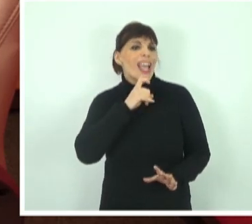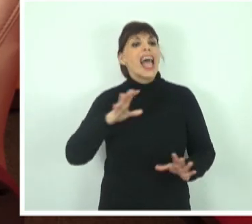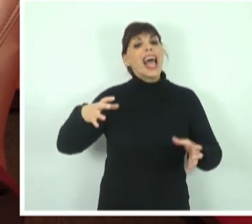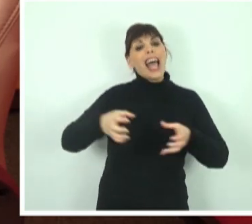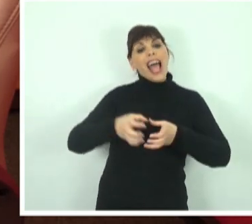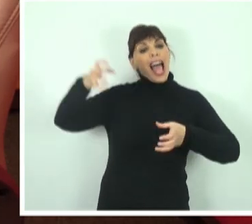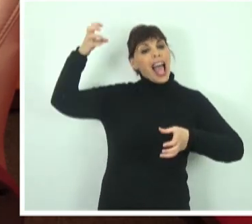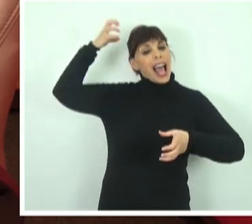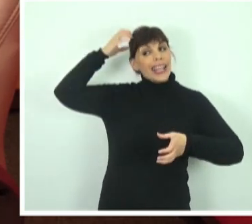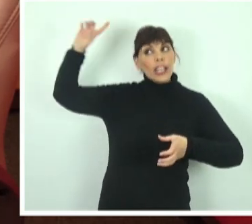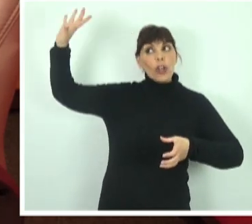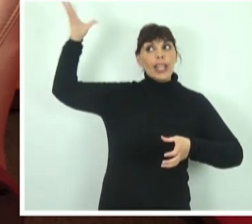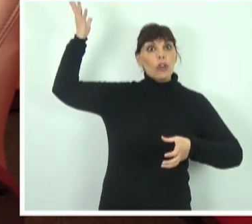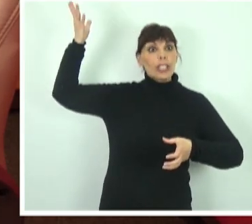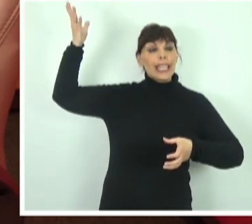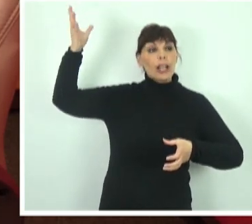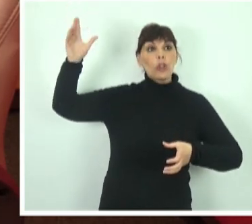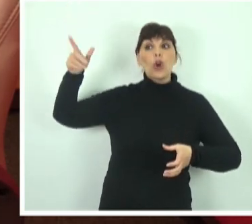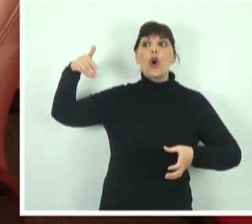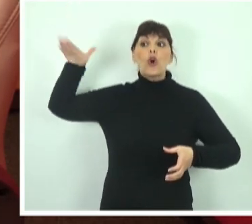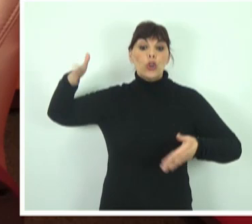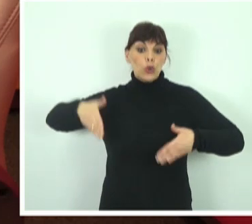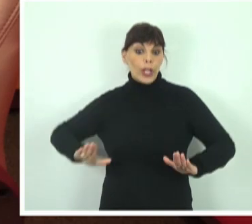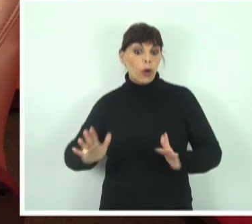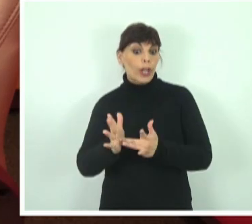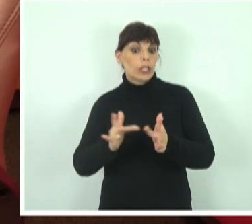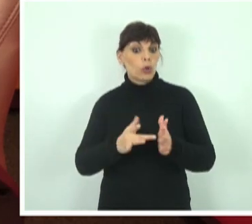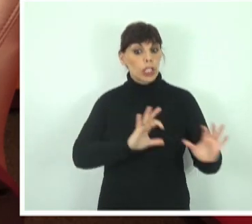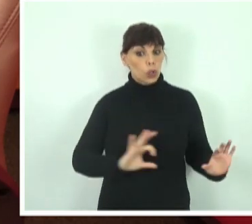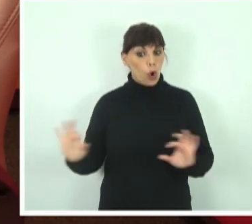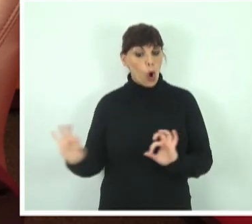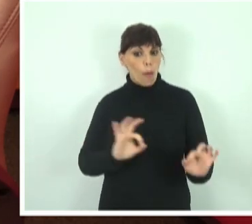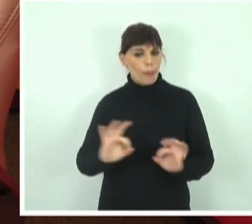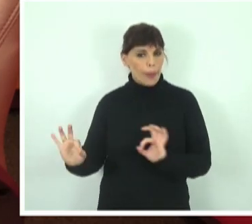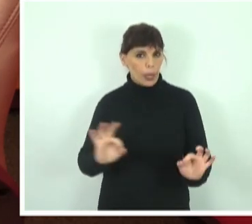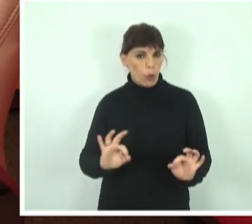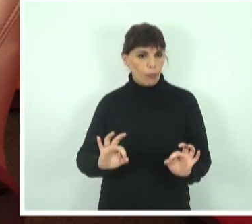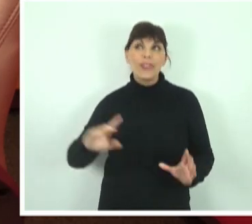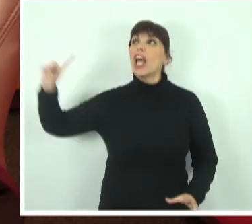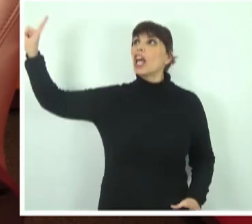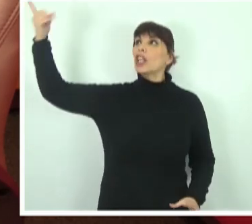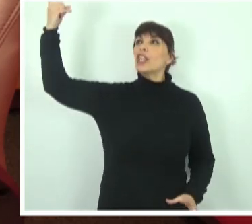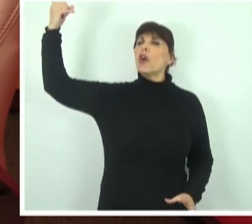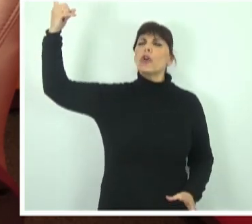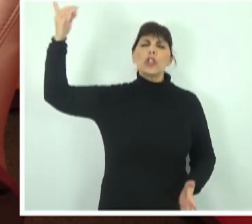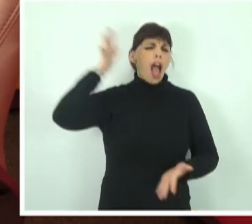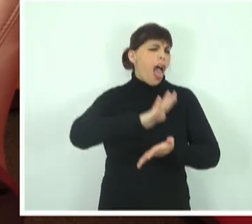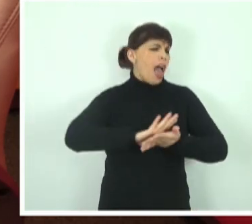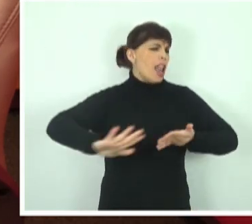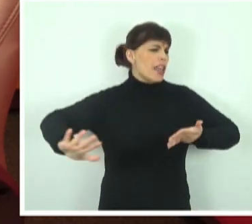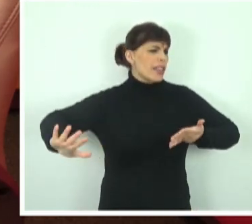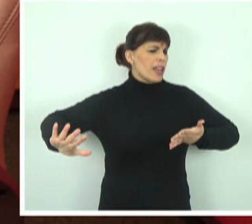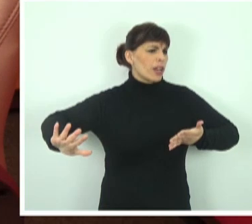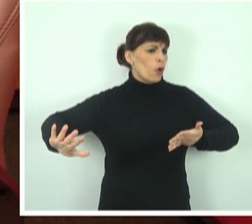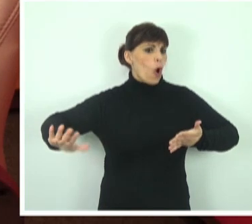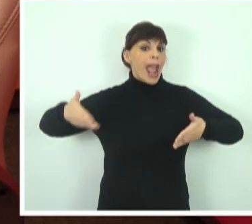para su Hijo Jesucristo. Dios, el Eterno, tiene un Hijo, y